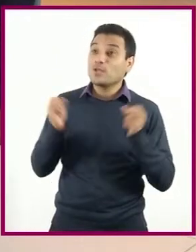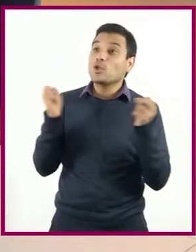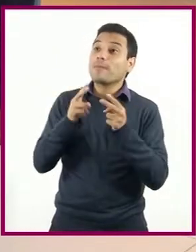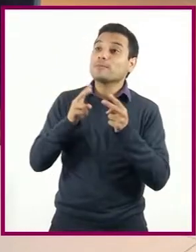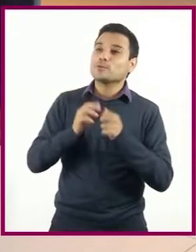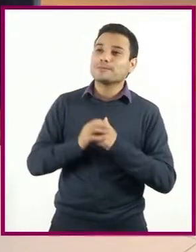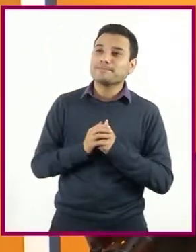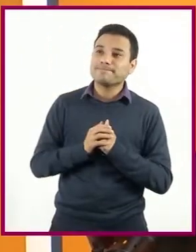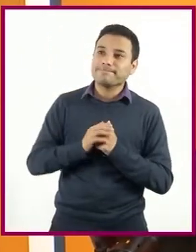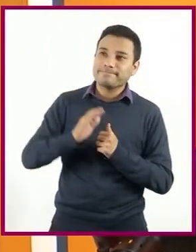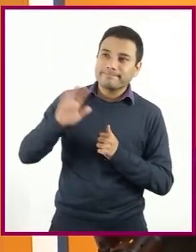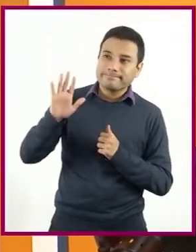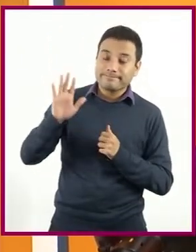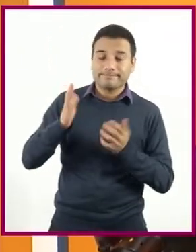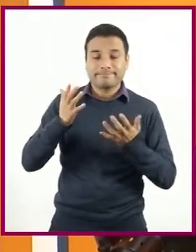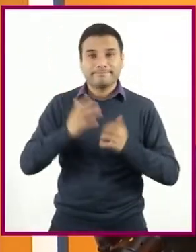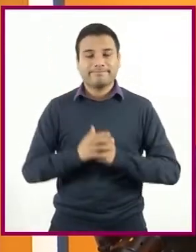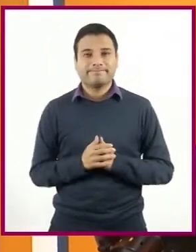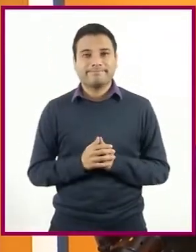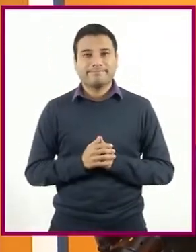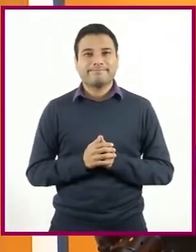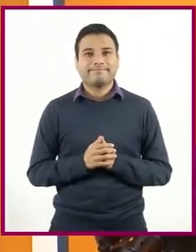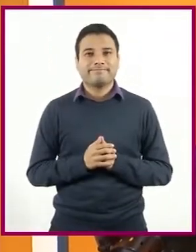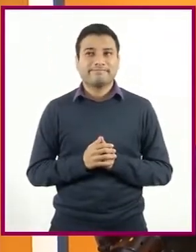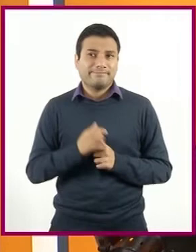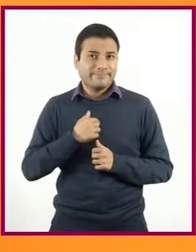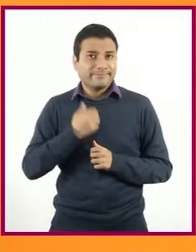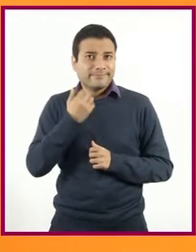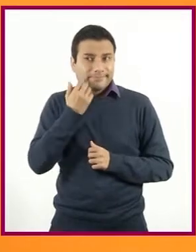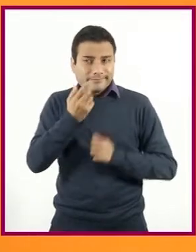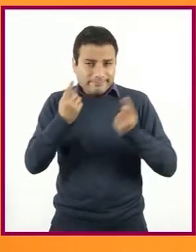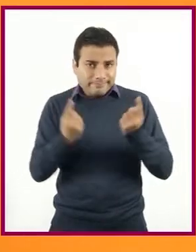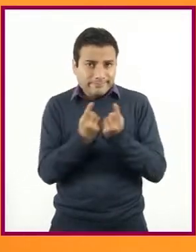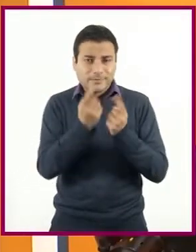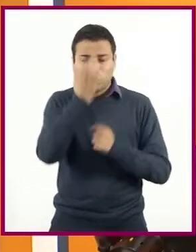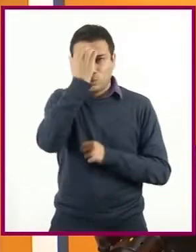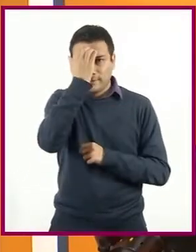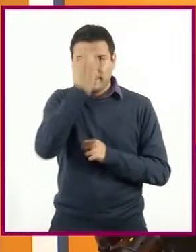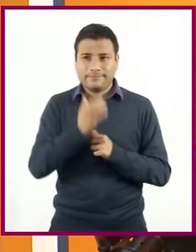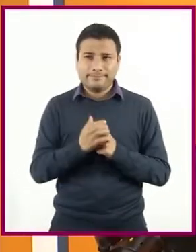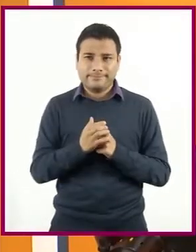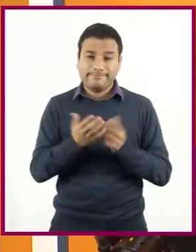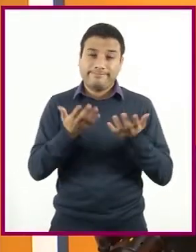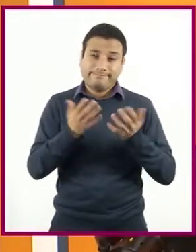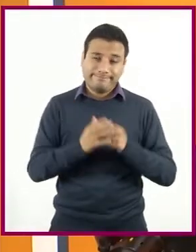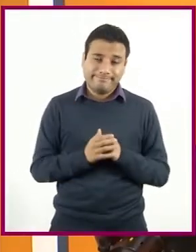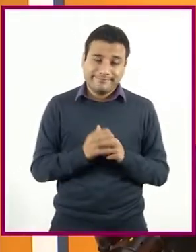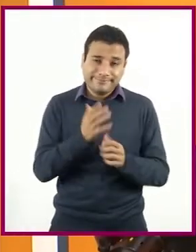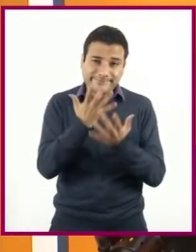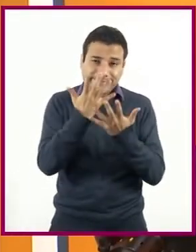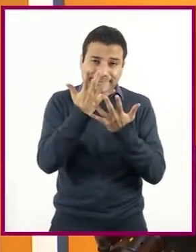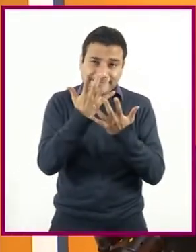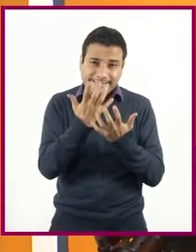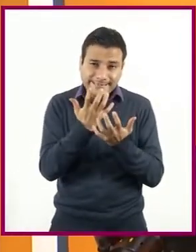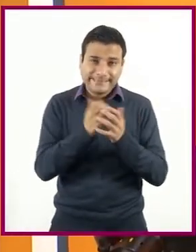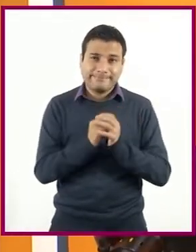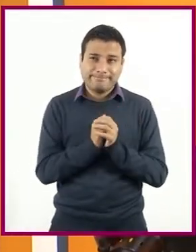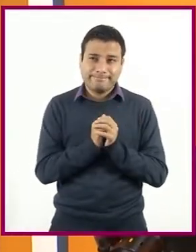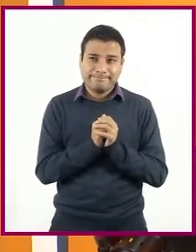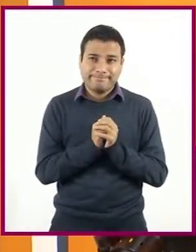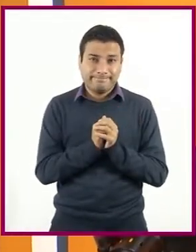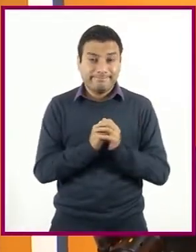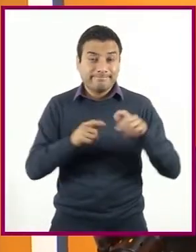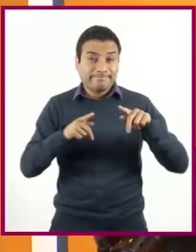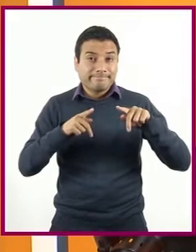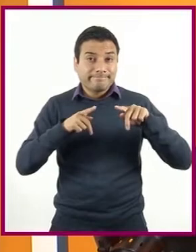otra época. Yo solo les quería conocer. Soy su admirador. Ay, qué tristeza. Qué tristeza que ninguno de nuestros